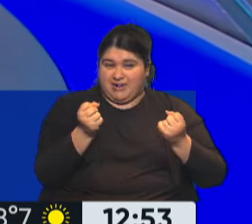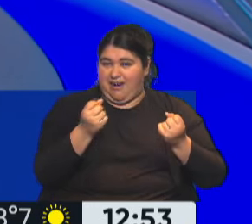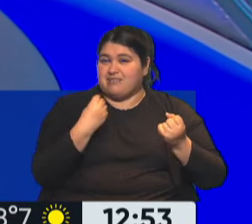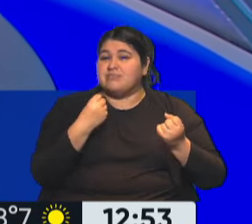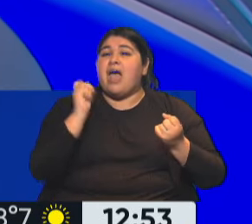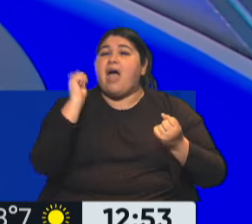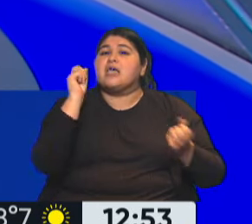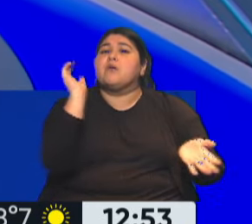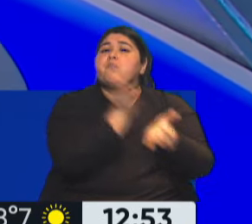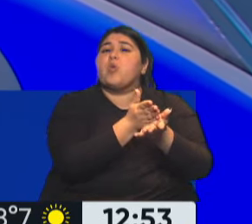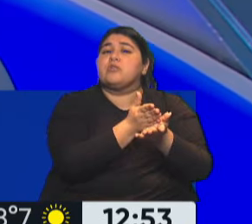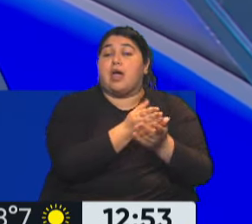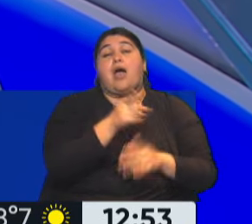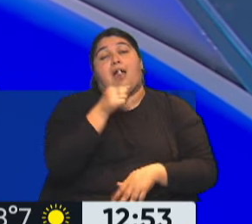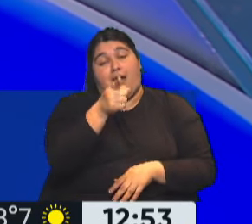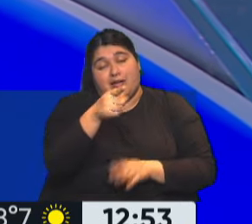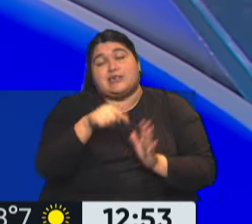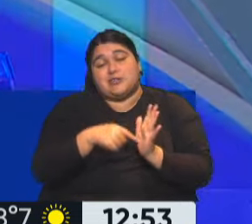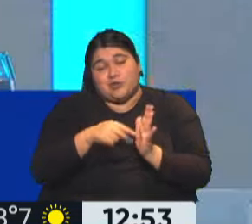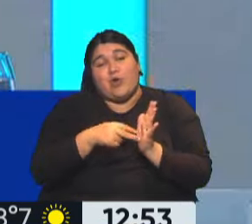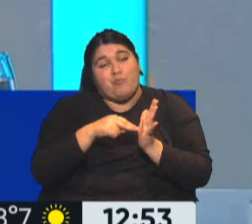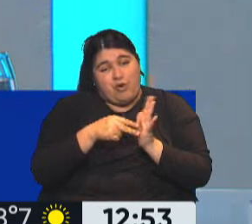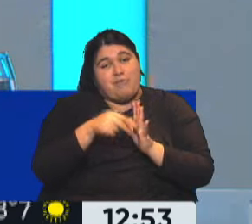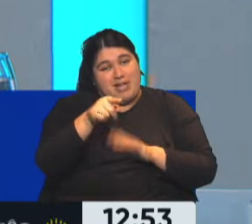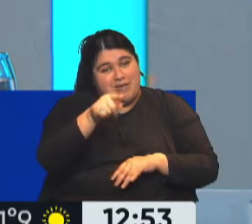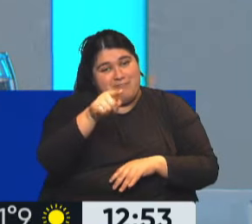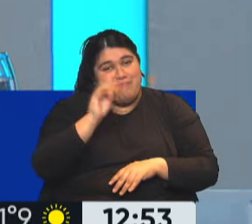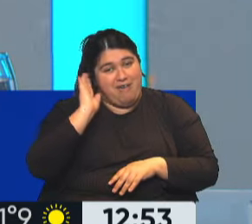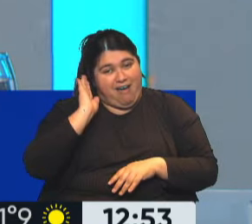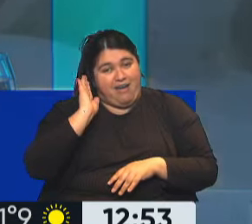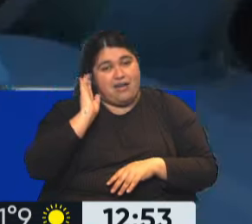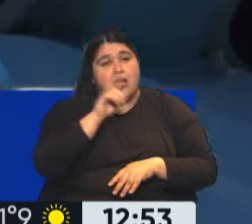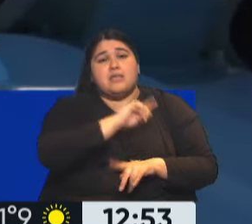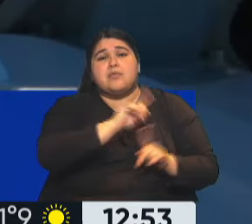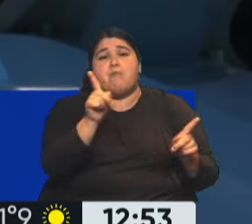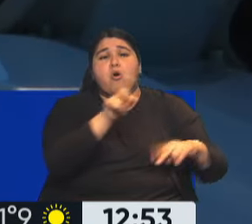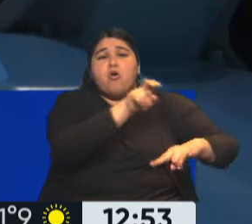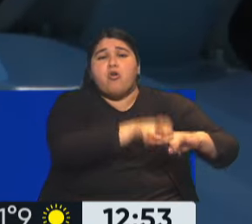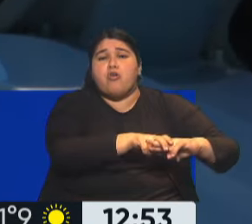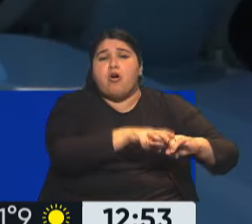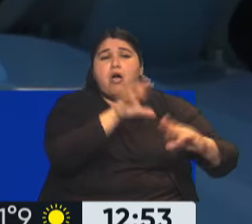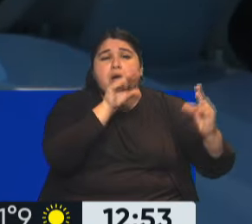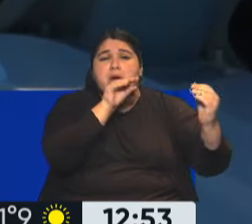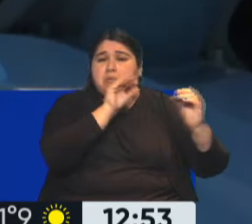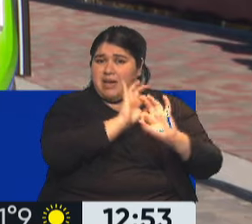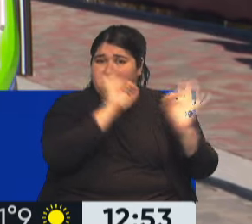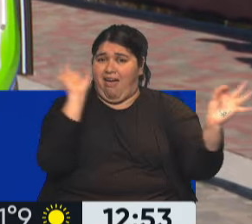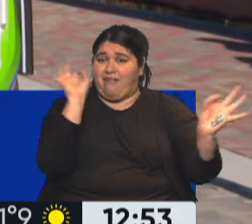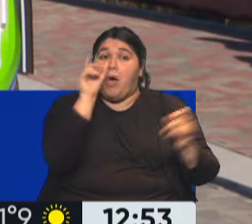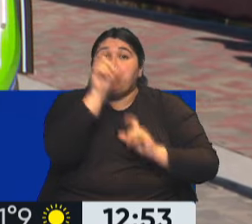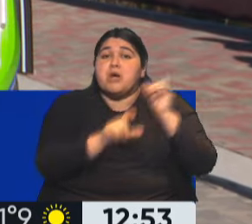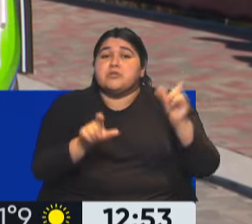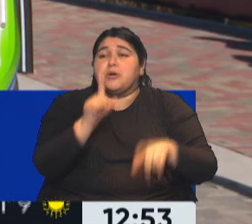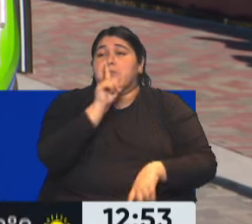multa? Ah, es un tema. Ahora estaba pensando, sí. Además no habla el conductor. Eso para está buenísimo. Claro, para aquella persona que no quieren no hablar. No te